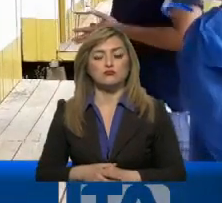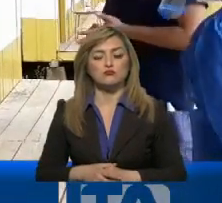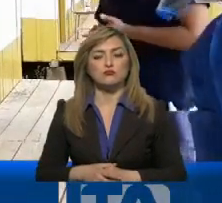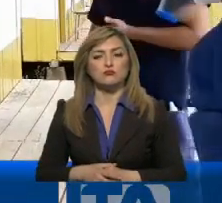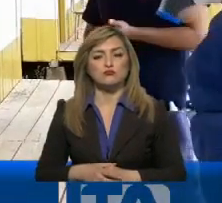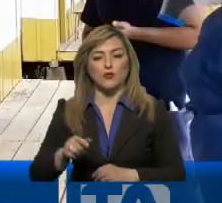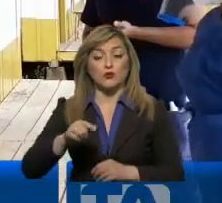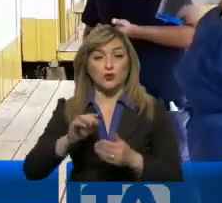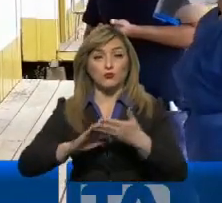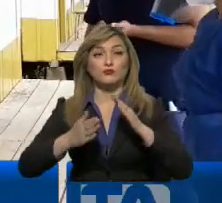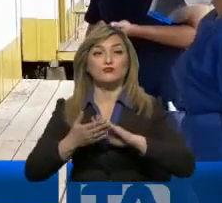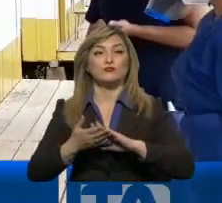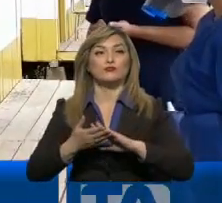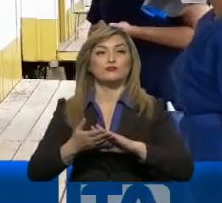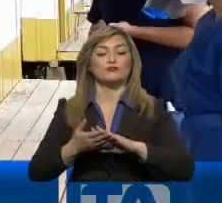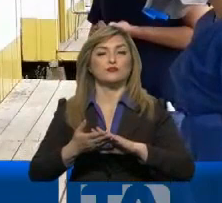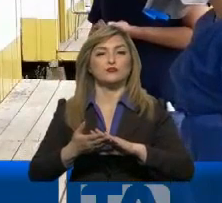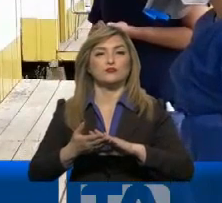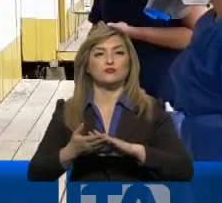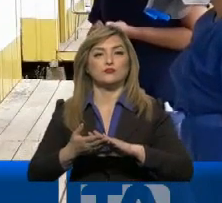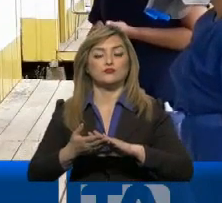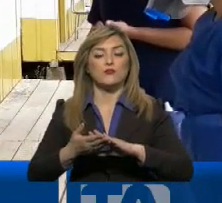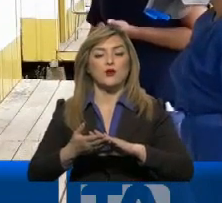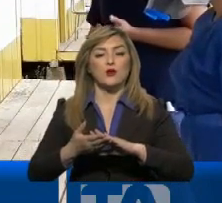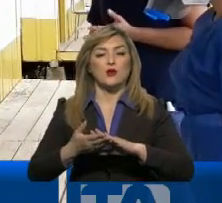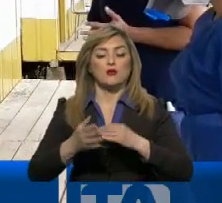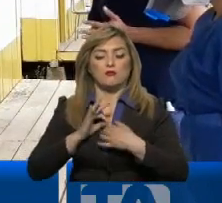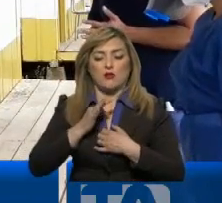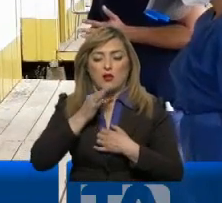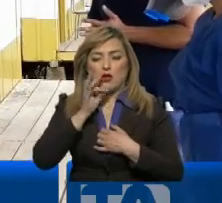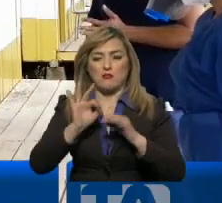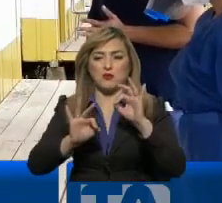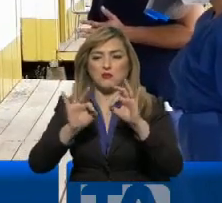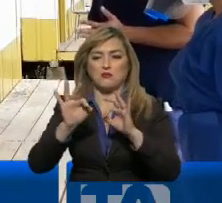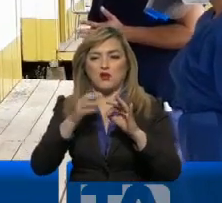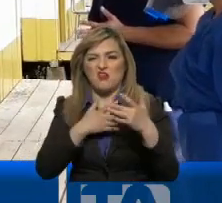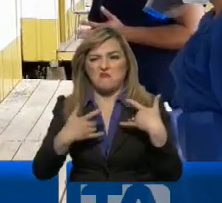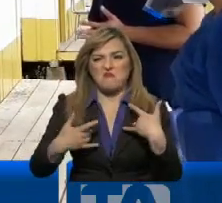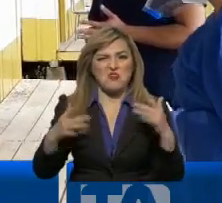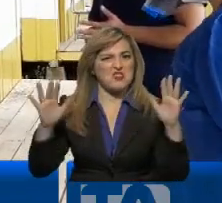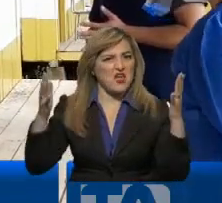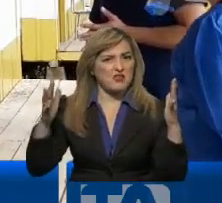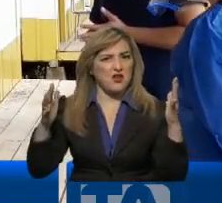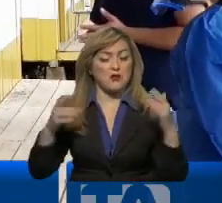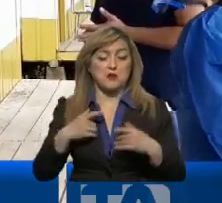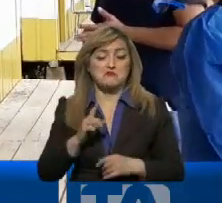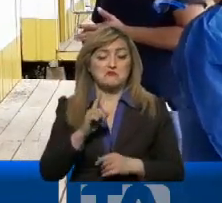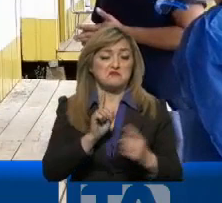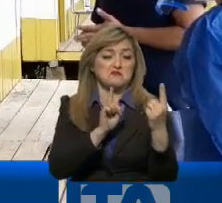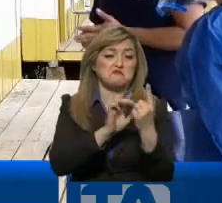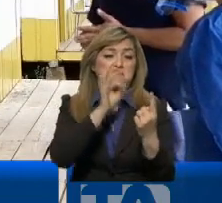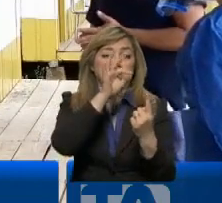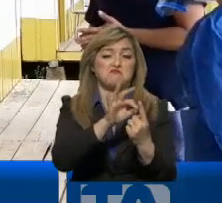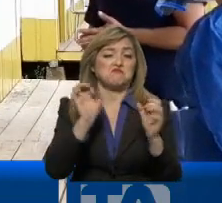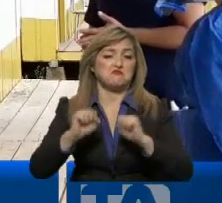bastante extendida y hay pacientes que están asintomáticos y no podríamos decir cuál sería la cantidad de